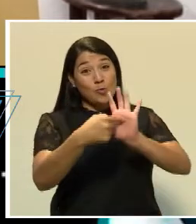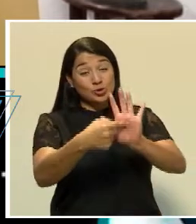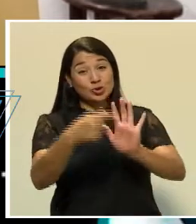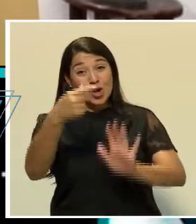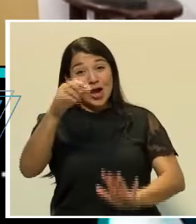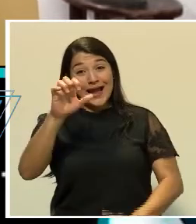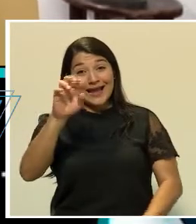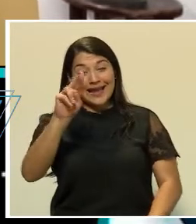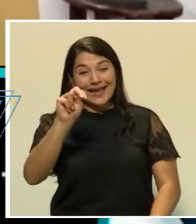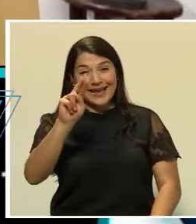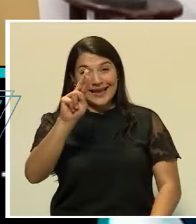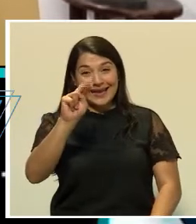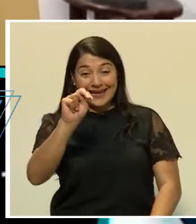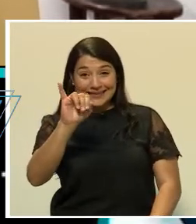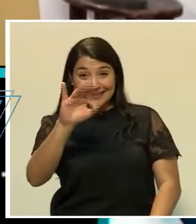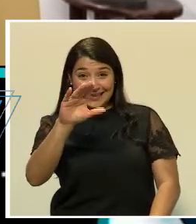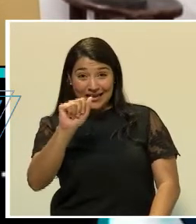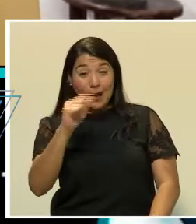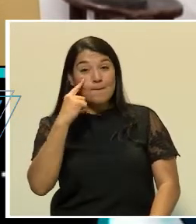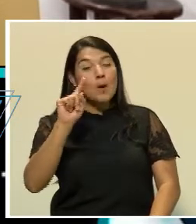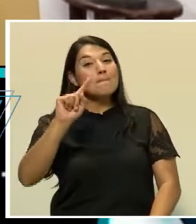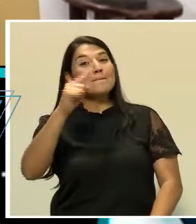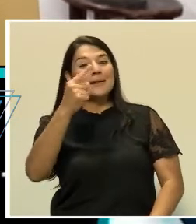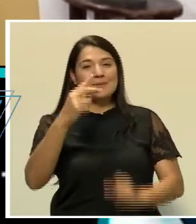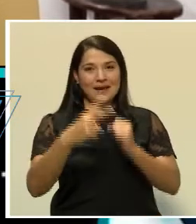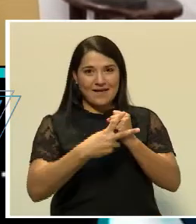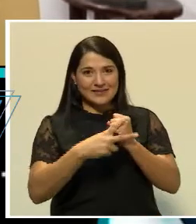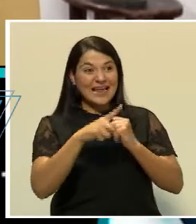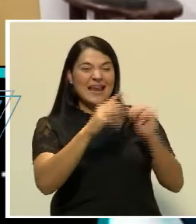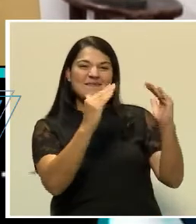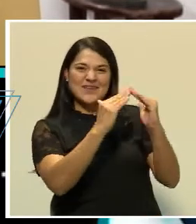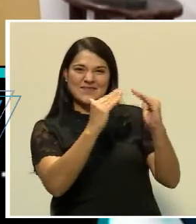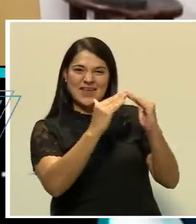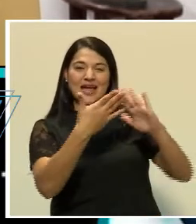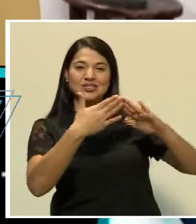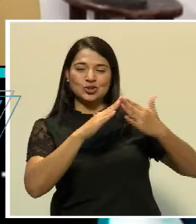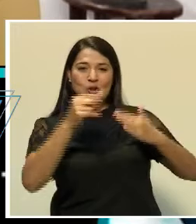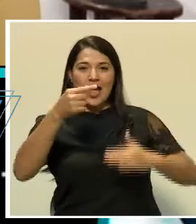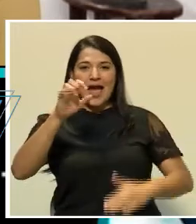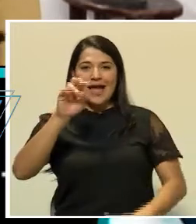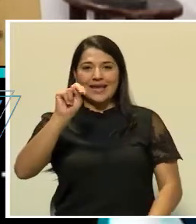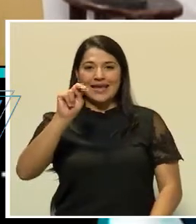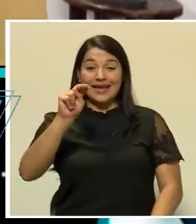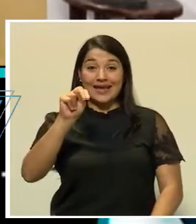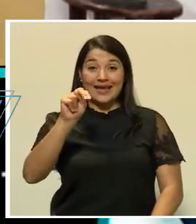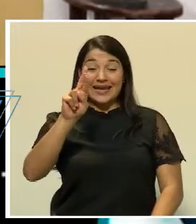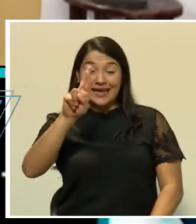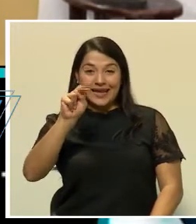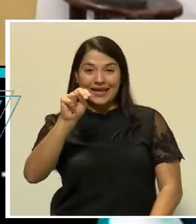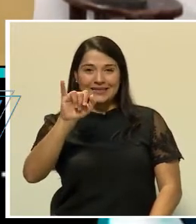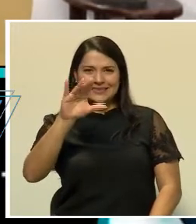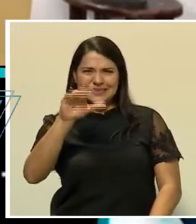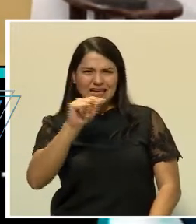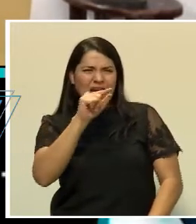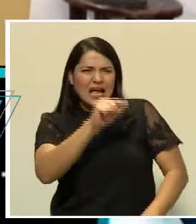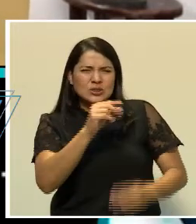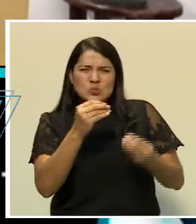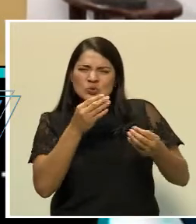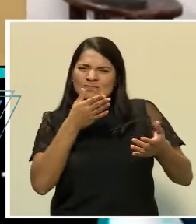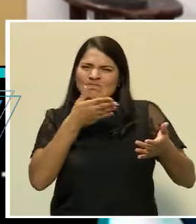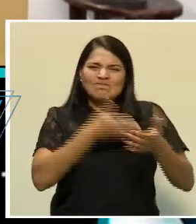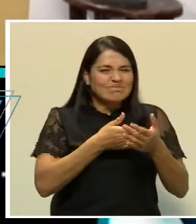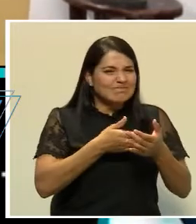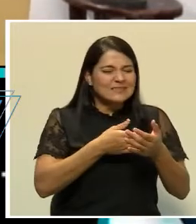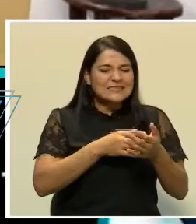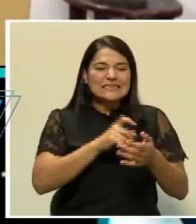vez. Él vivía en la ciudad de Guernica, que había sido azotada durísimo